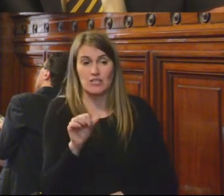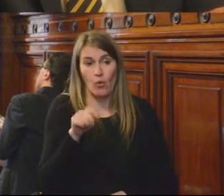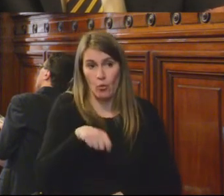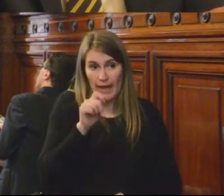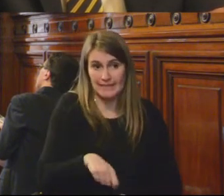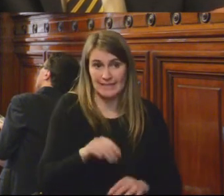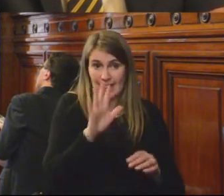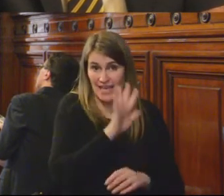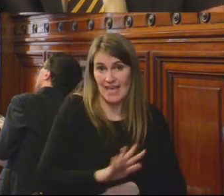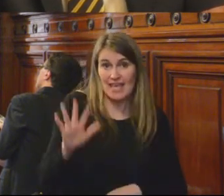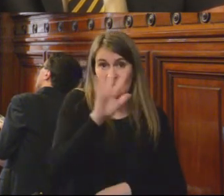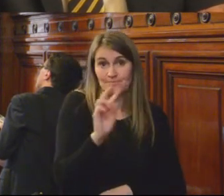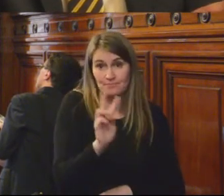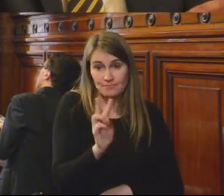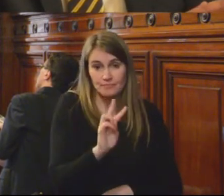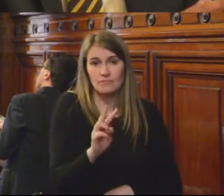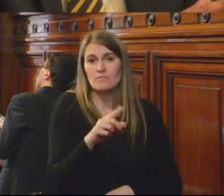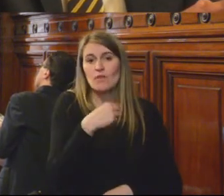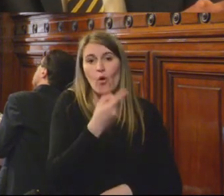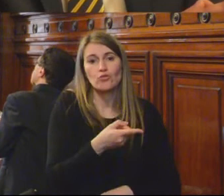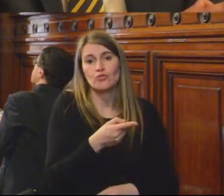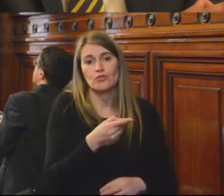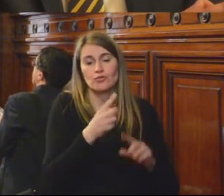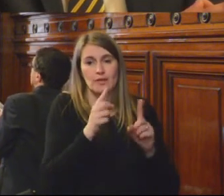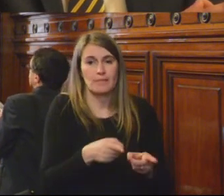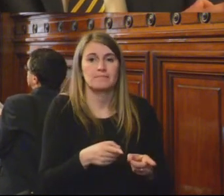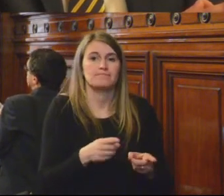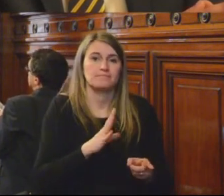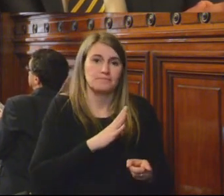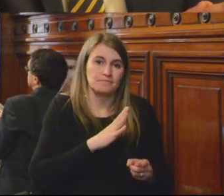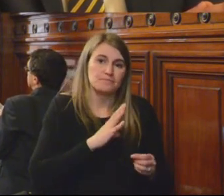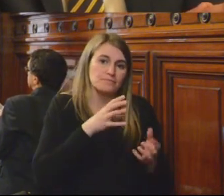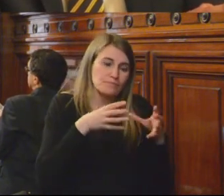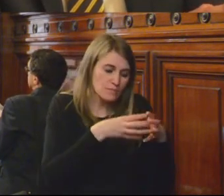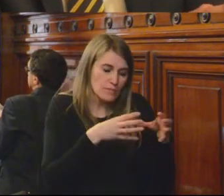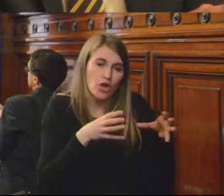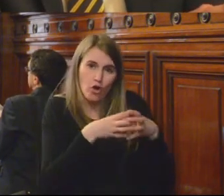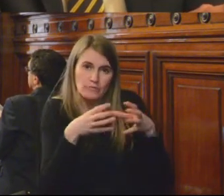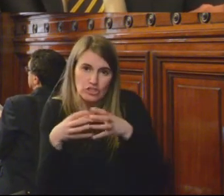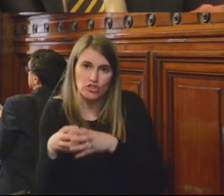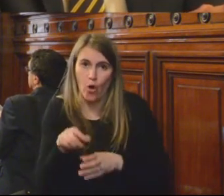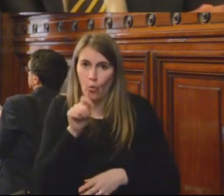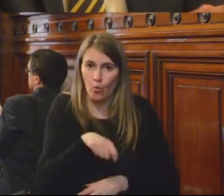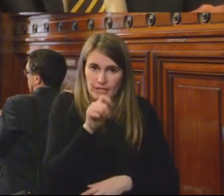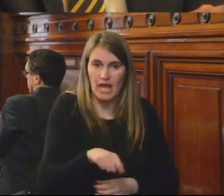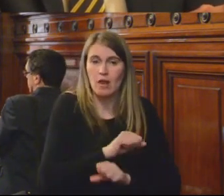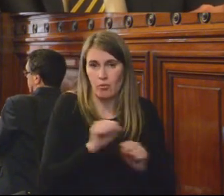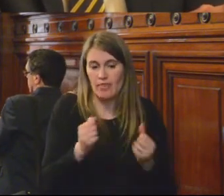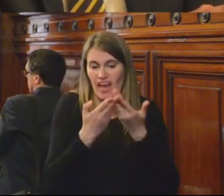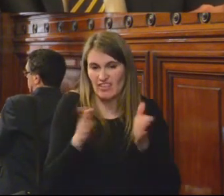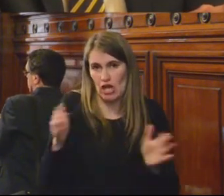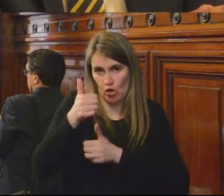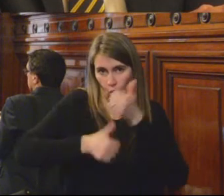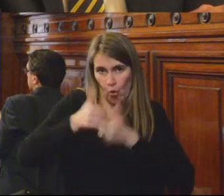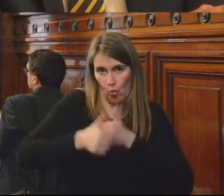ellos, además de aquellos que opten y están en la comisión judicial abierta el proceso de concursos. Ya se ha elaborado la